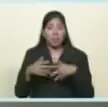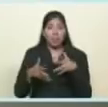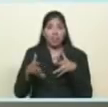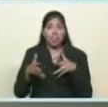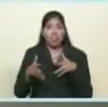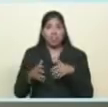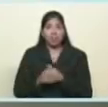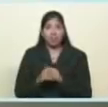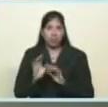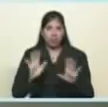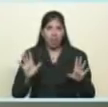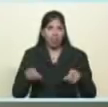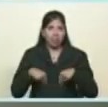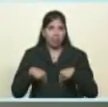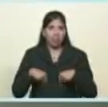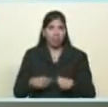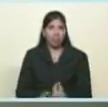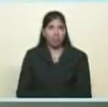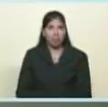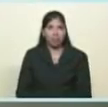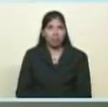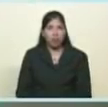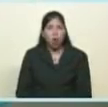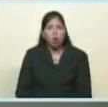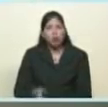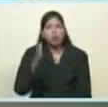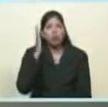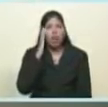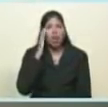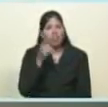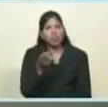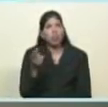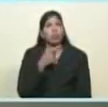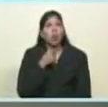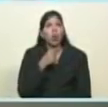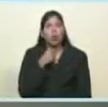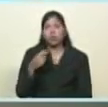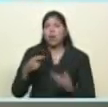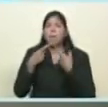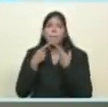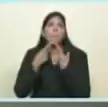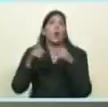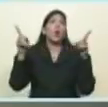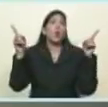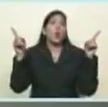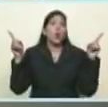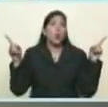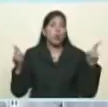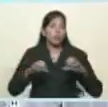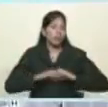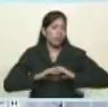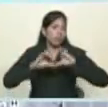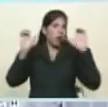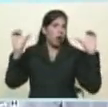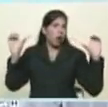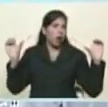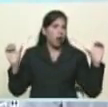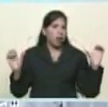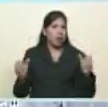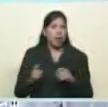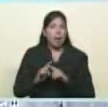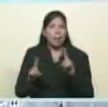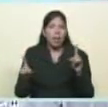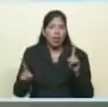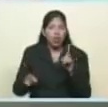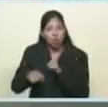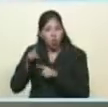cosas hay que manejarlas. Ustedes saben que a nosotros nos gusta manejar las cosas así, públicamente, transparente, con el corazón abierto. Pero hay muchas